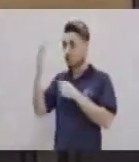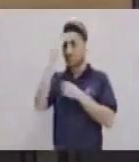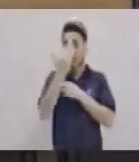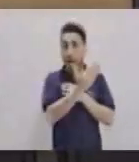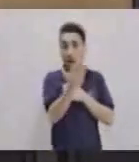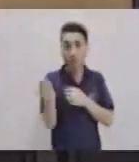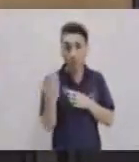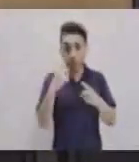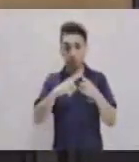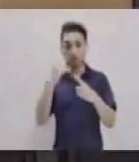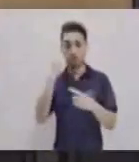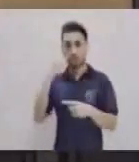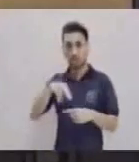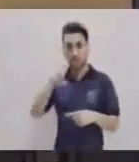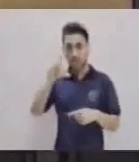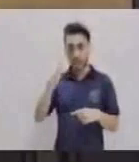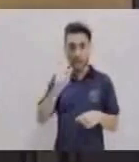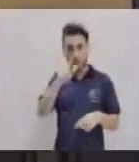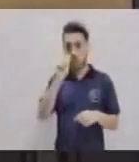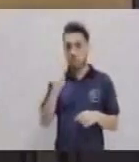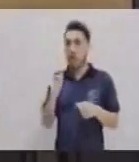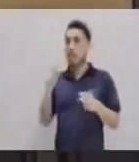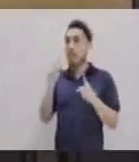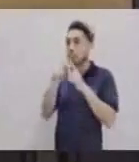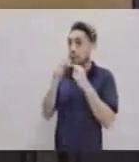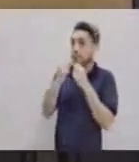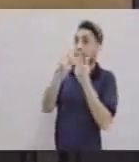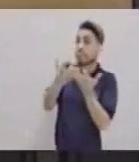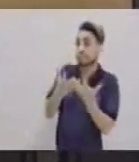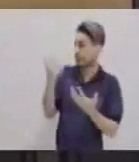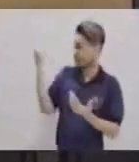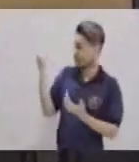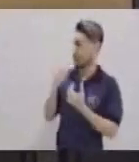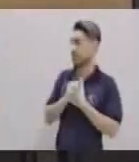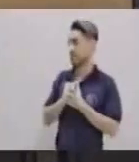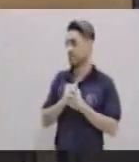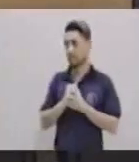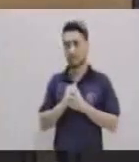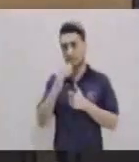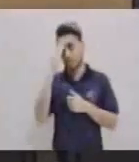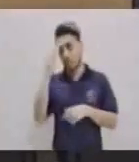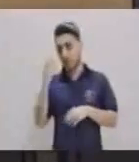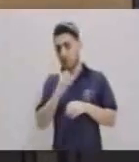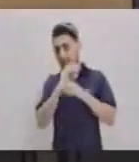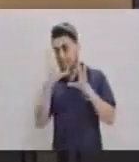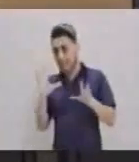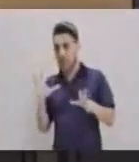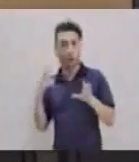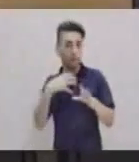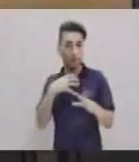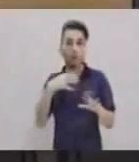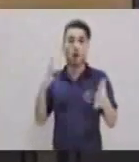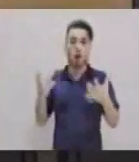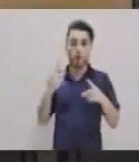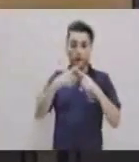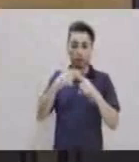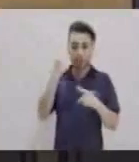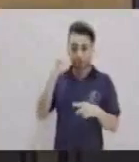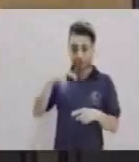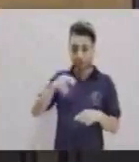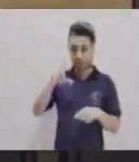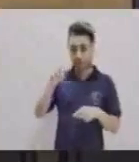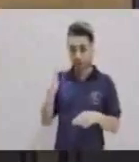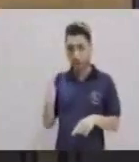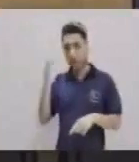de los saludos en Xinka. Podamos decir Ralph Napari a nuestros padres, buenos días. Rajnangun,